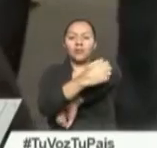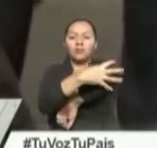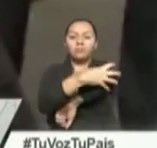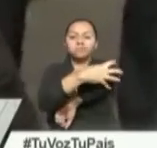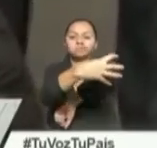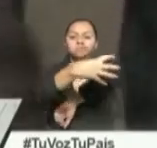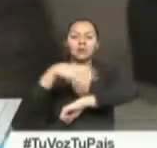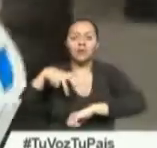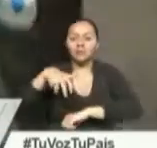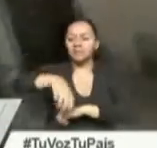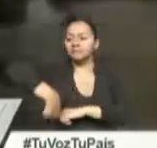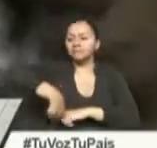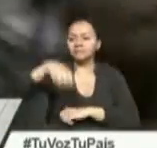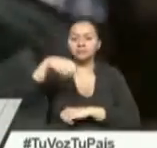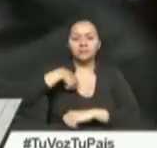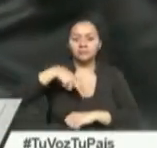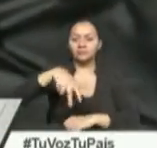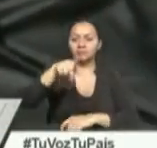y no puedo doblarla.